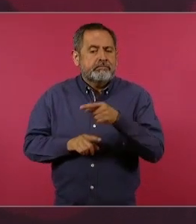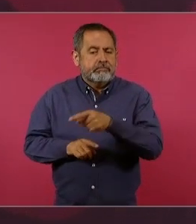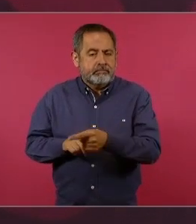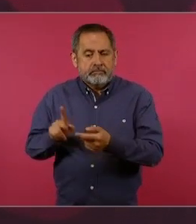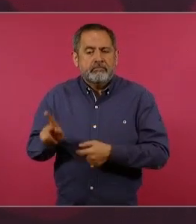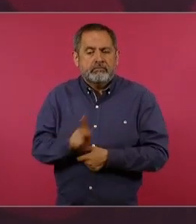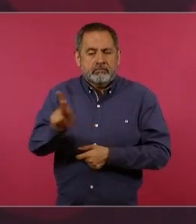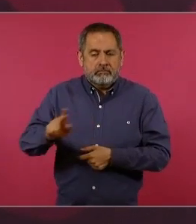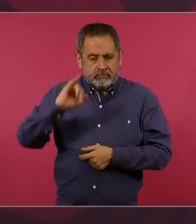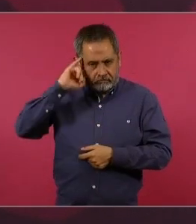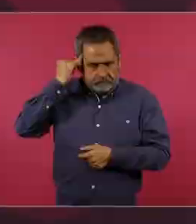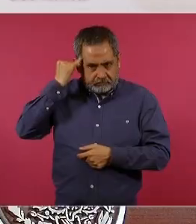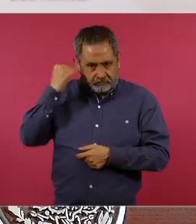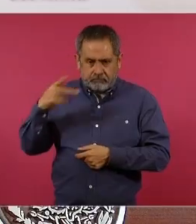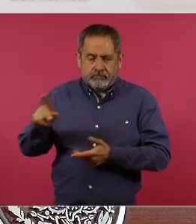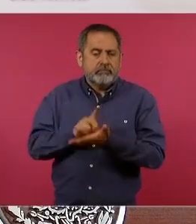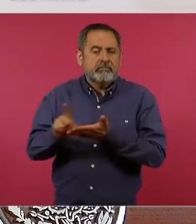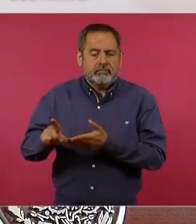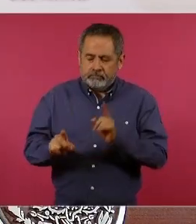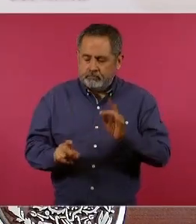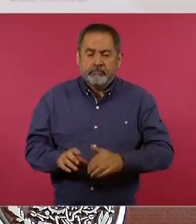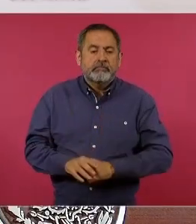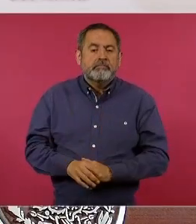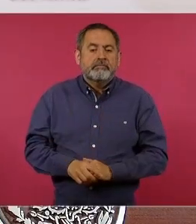a los pueblos indígenas.